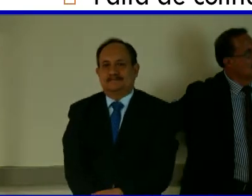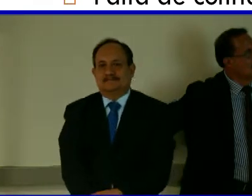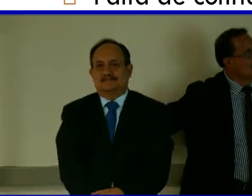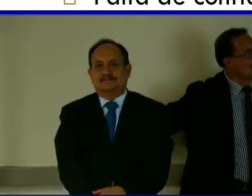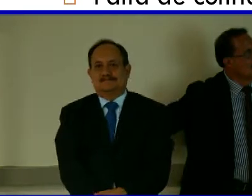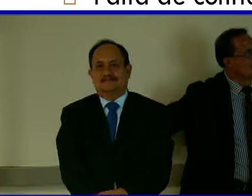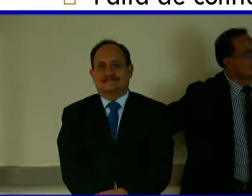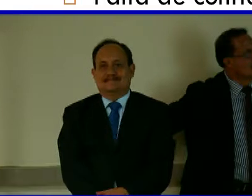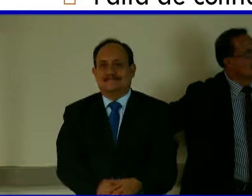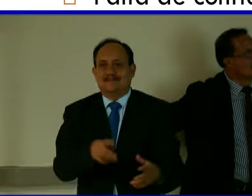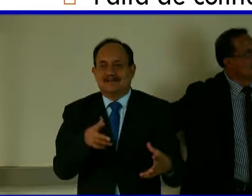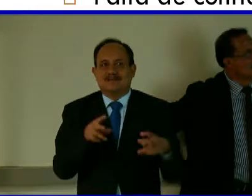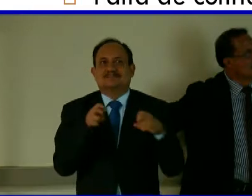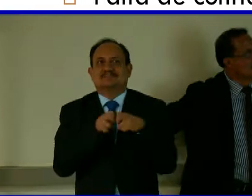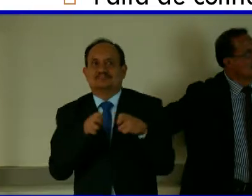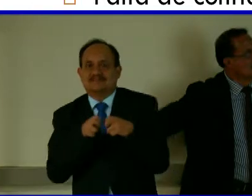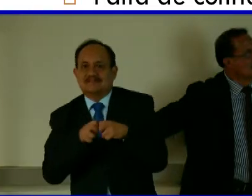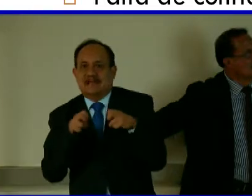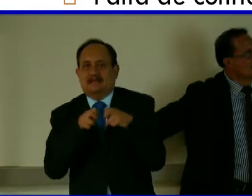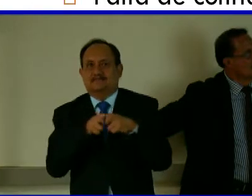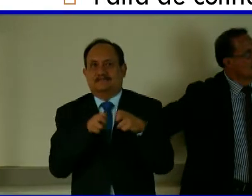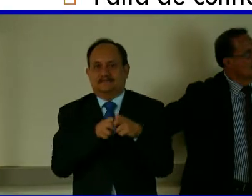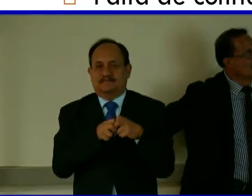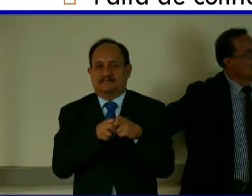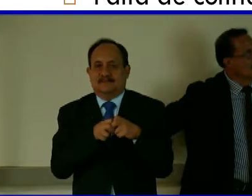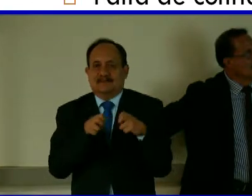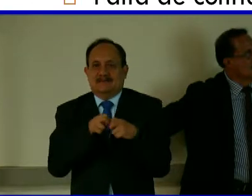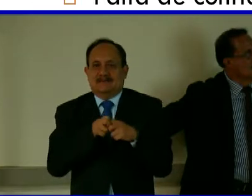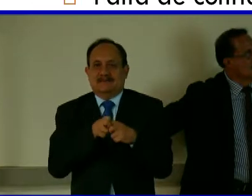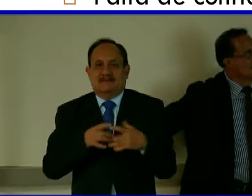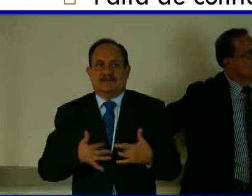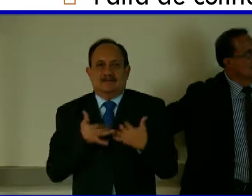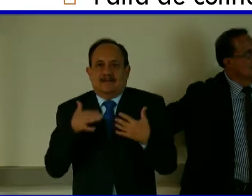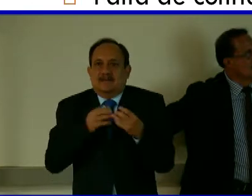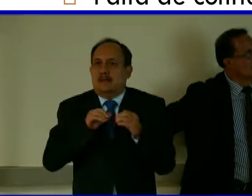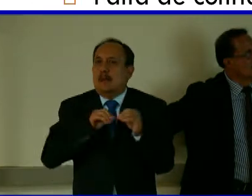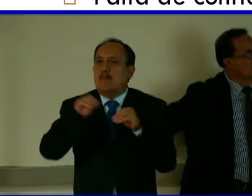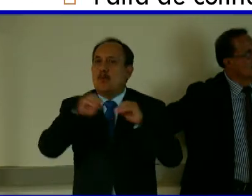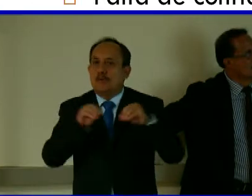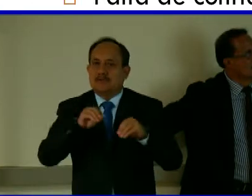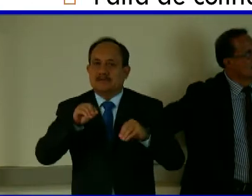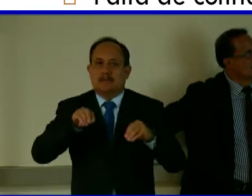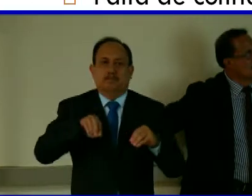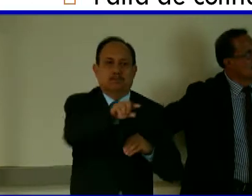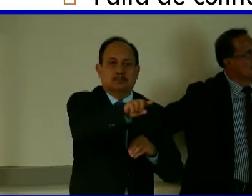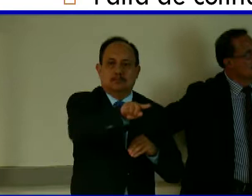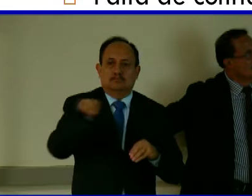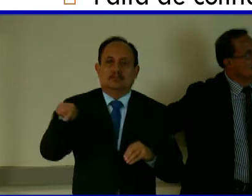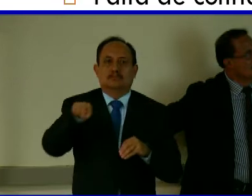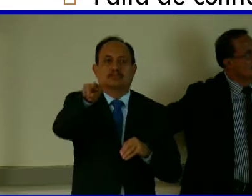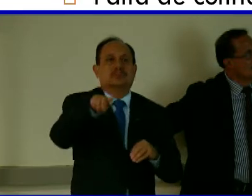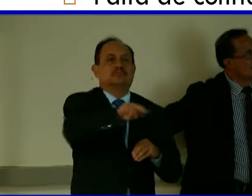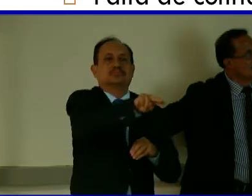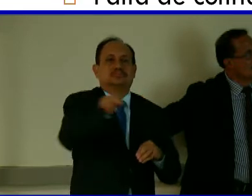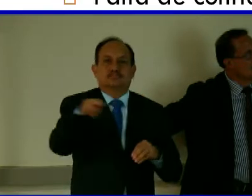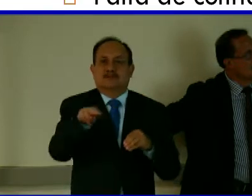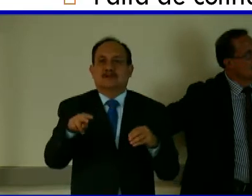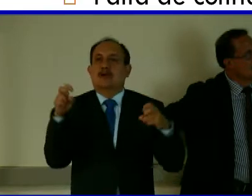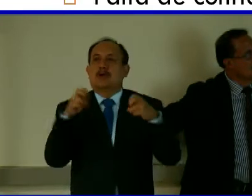Les causa inquietud, y el que le causa inquietud, ¿qué va a hacer? Moverse. Así que son muy